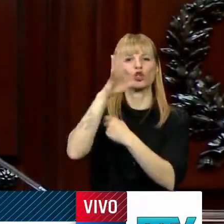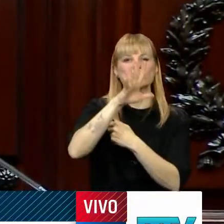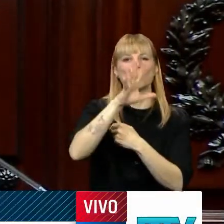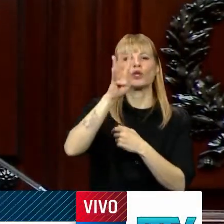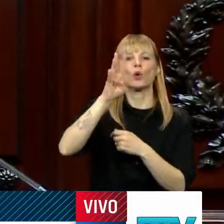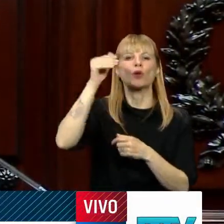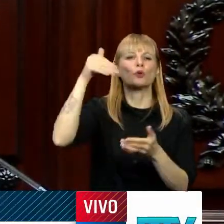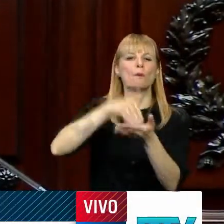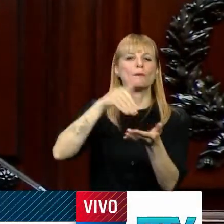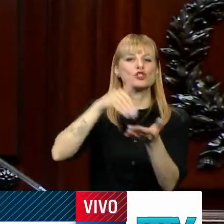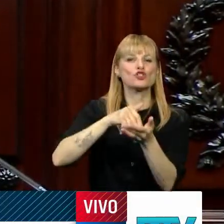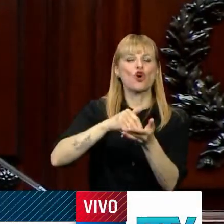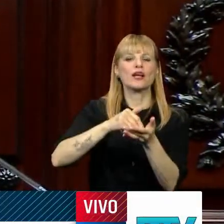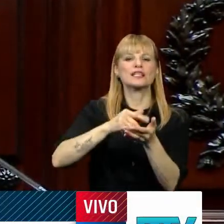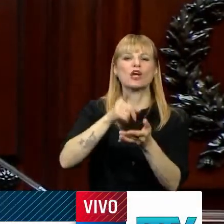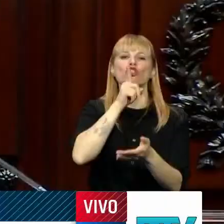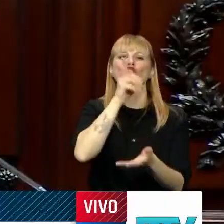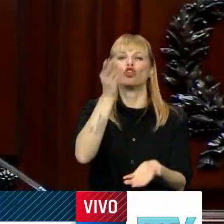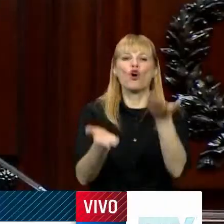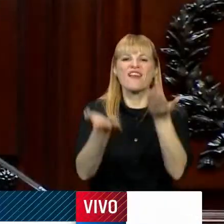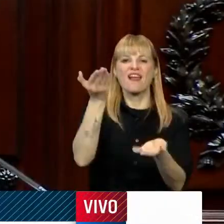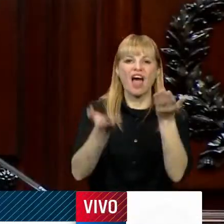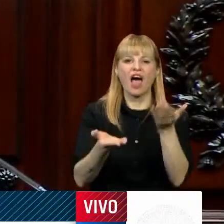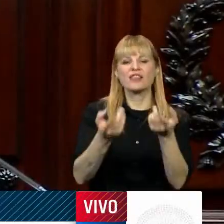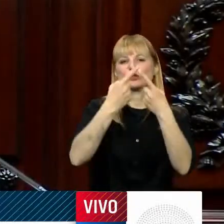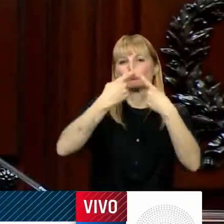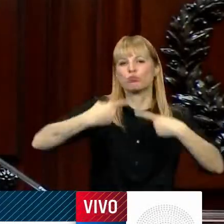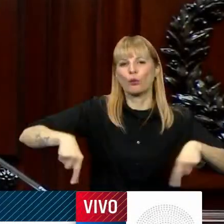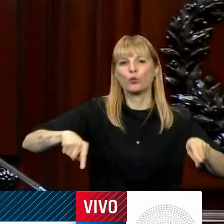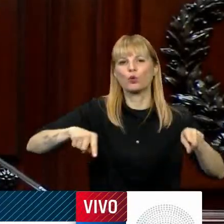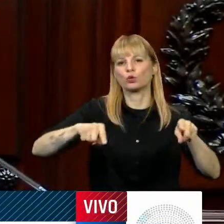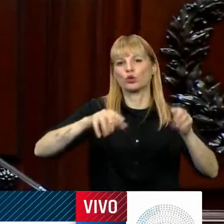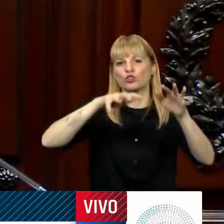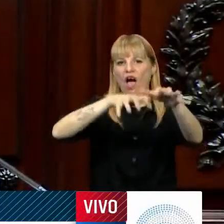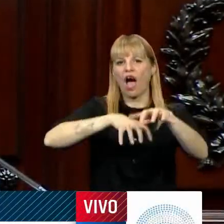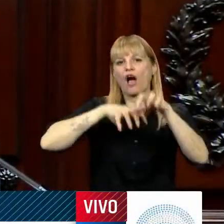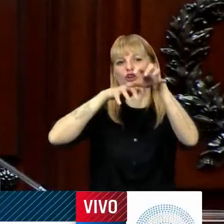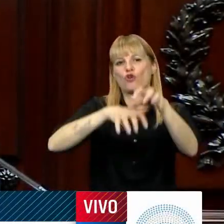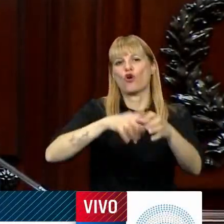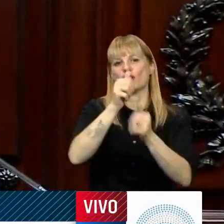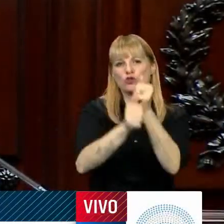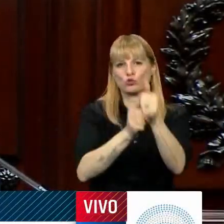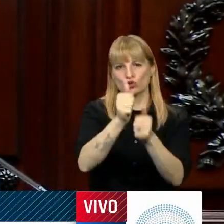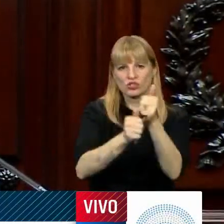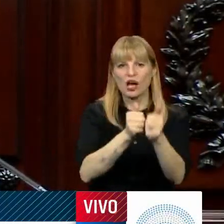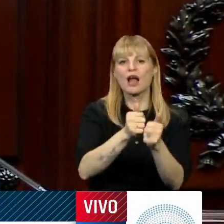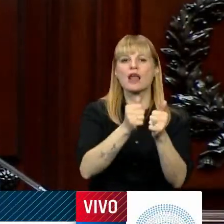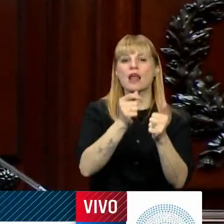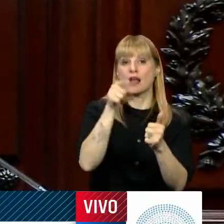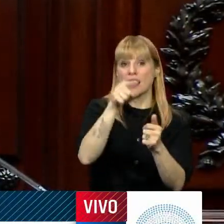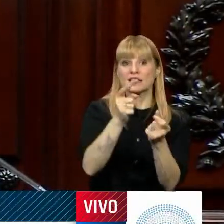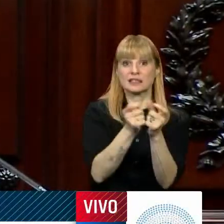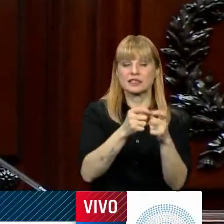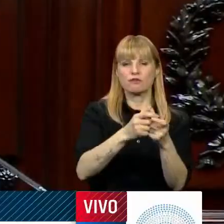54 millones de toneladas de productos agroindustriales, cifra que implica un aumento